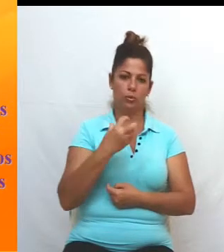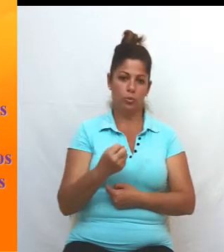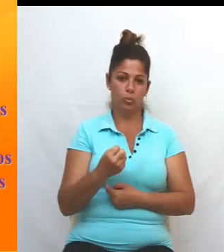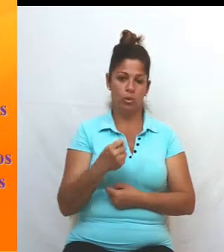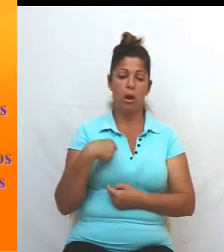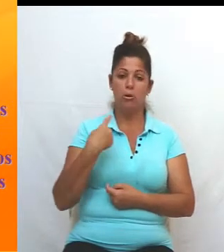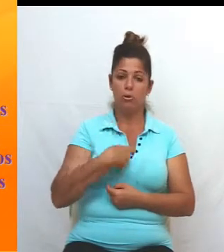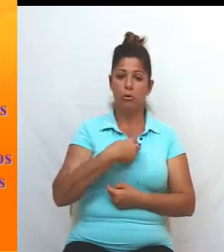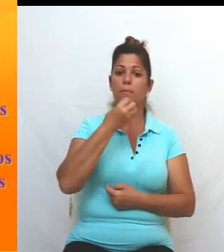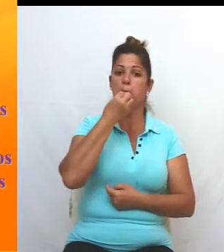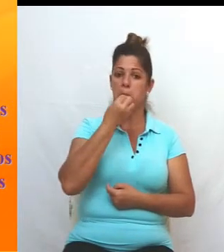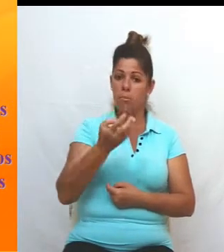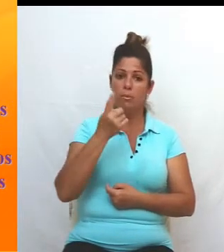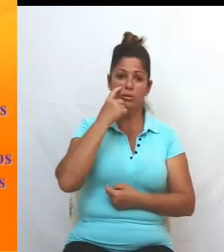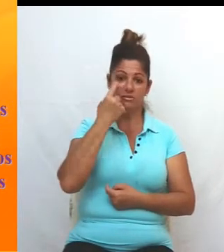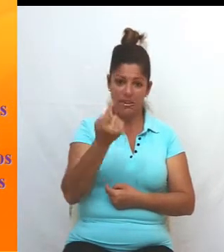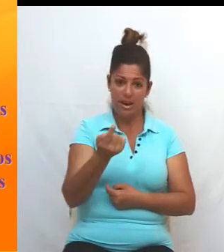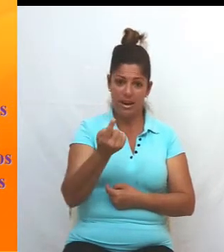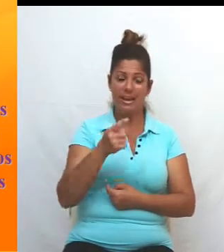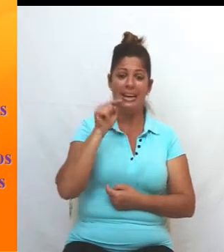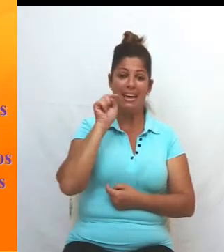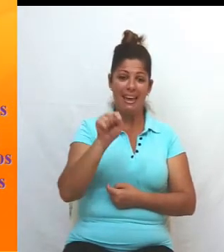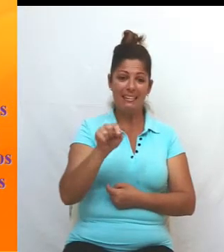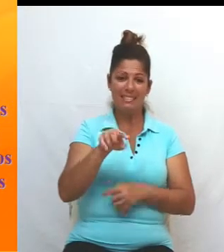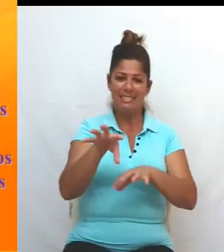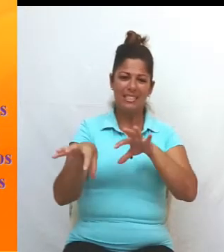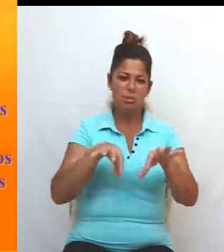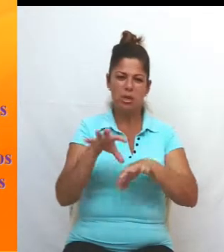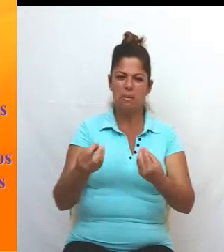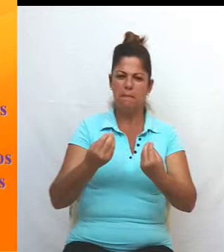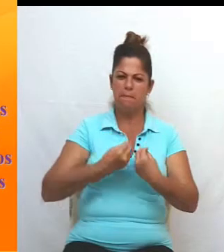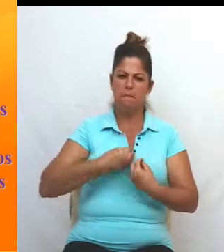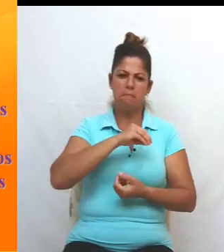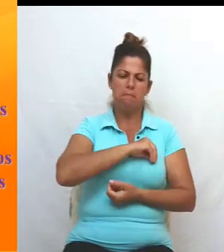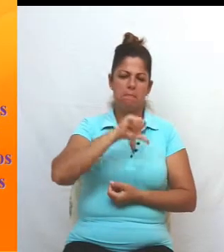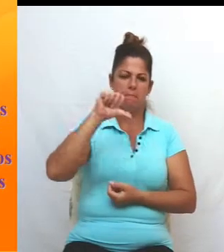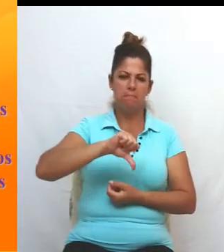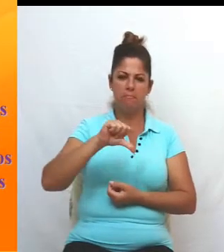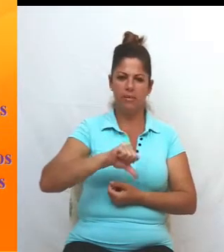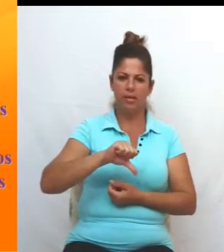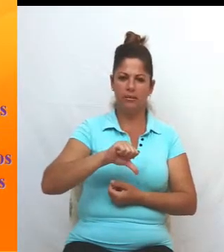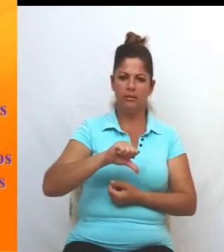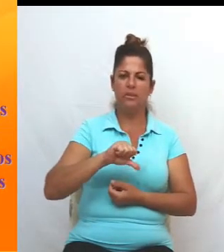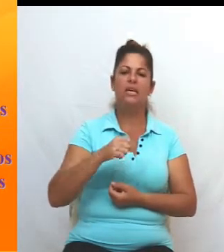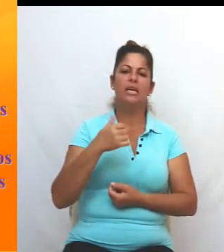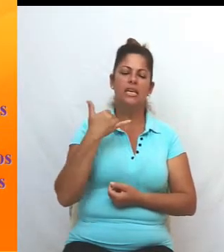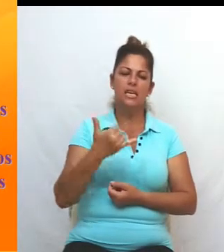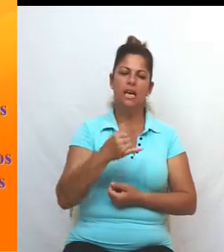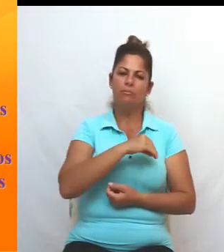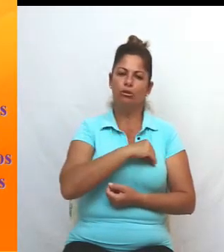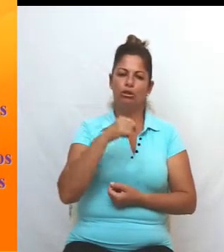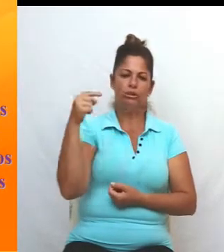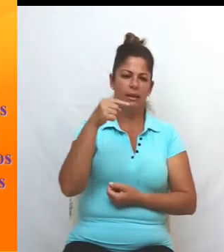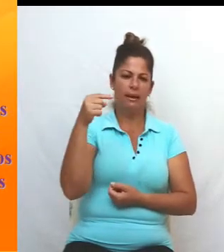hemos podido ver que estas actitudes son causantes de malestar en forma de tensiones y